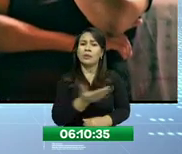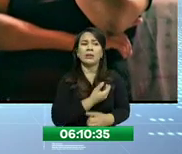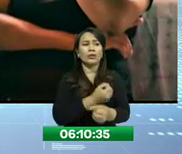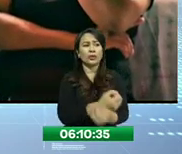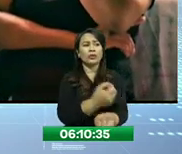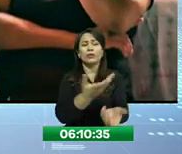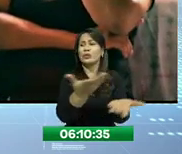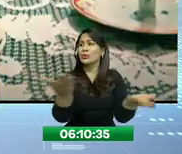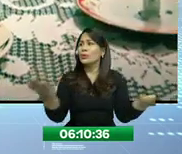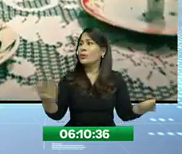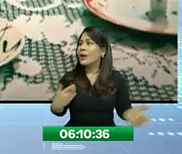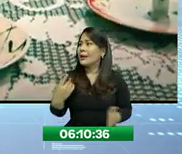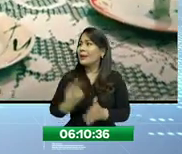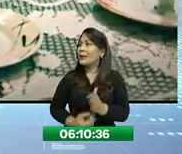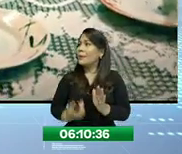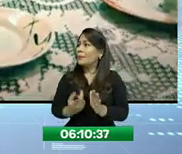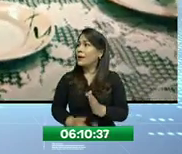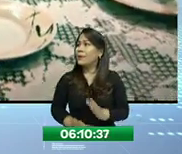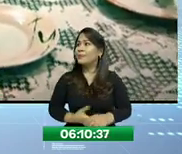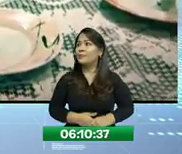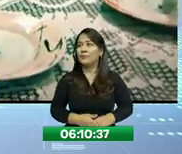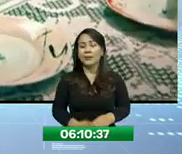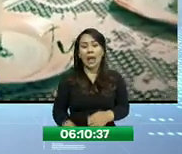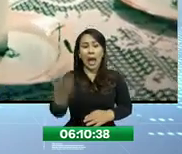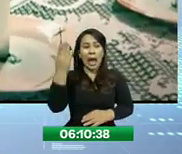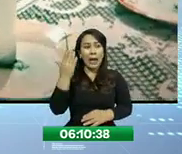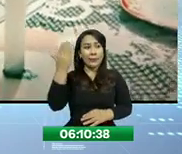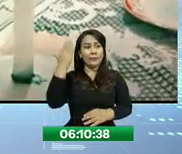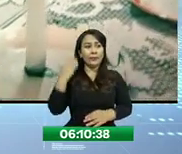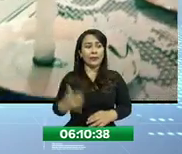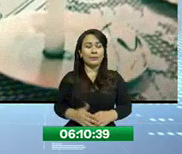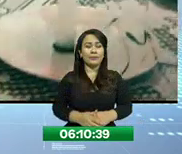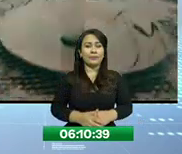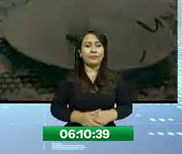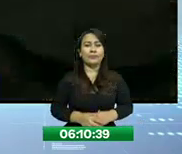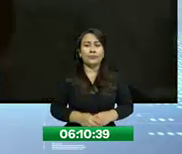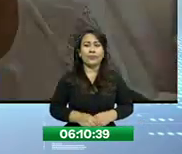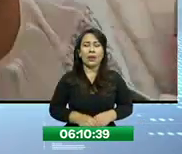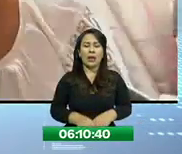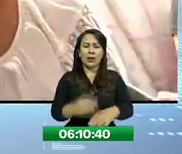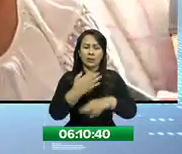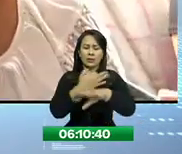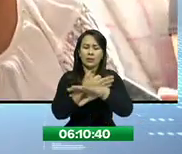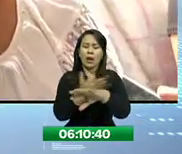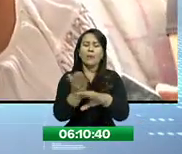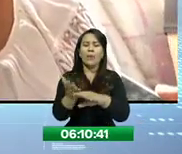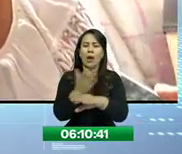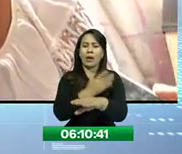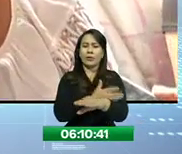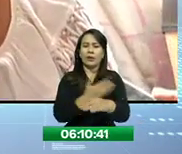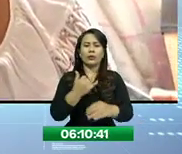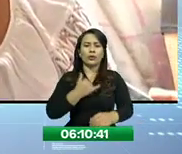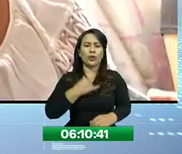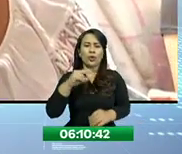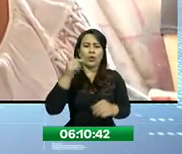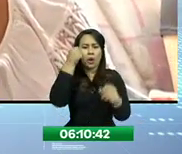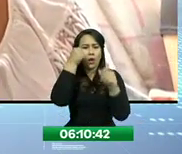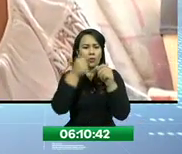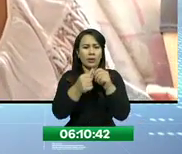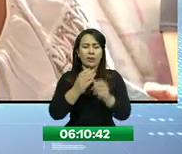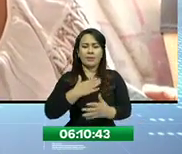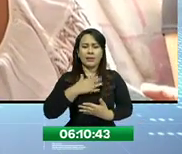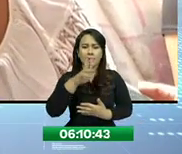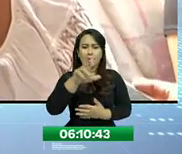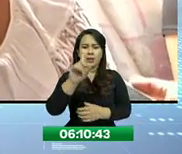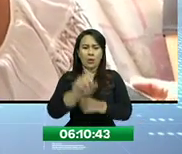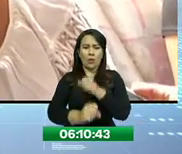está ocurriendo con nosotros en el pasado y no hace mucho tiempo atrás? Yo no recuerdo, en los 31 años